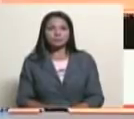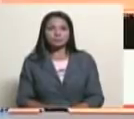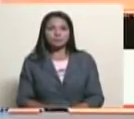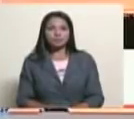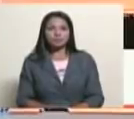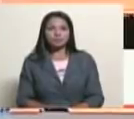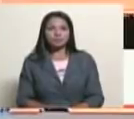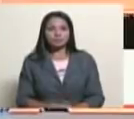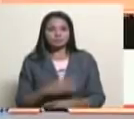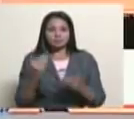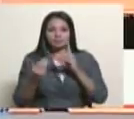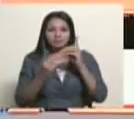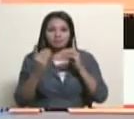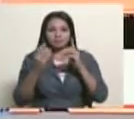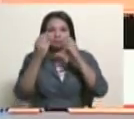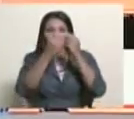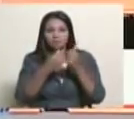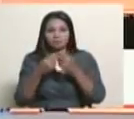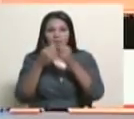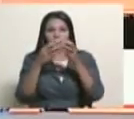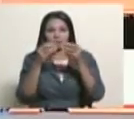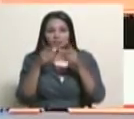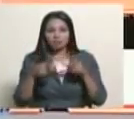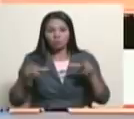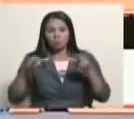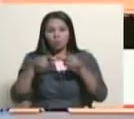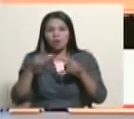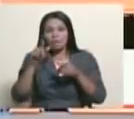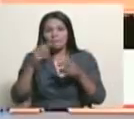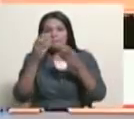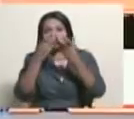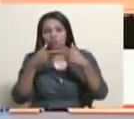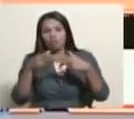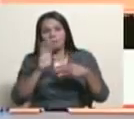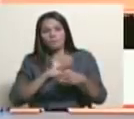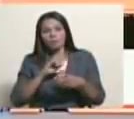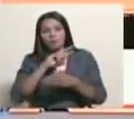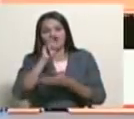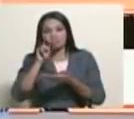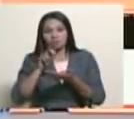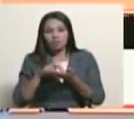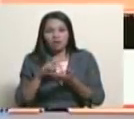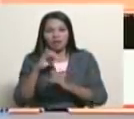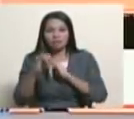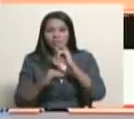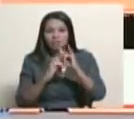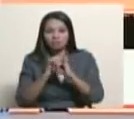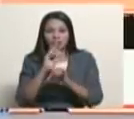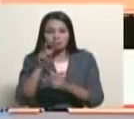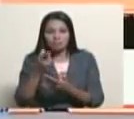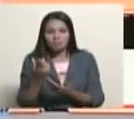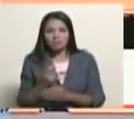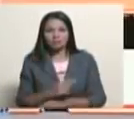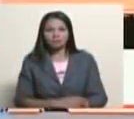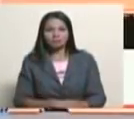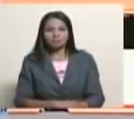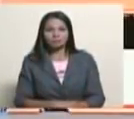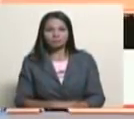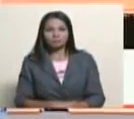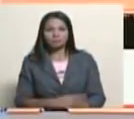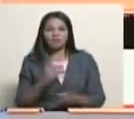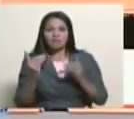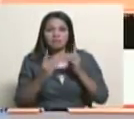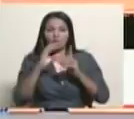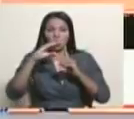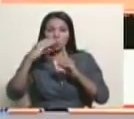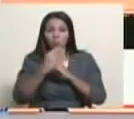El diálogo económico con todos los sectores productivos, nacionales, internacionales, el diálogo